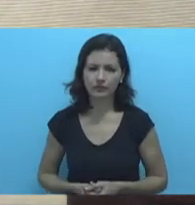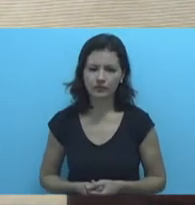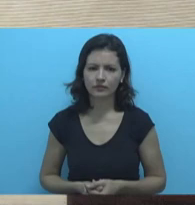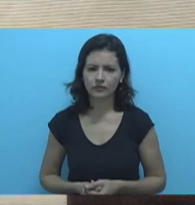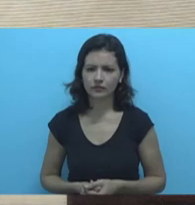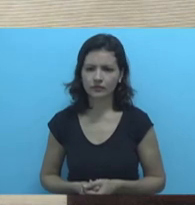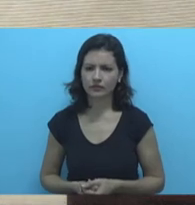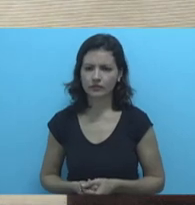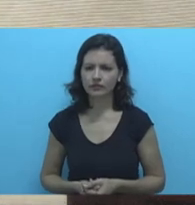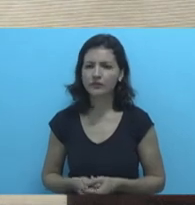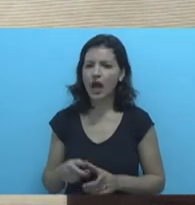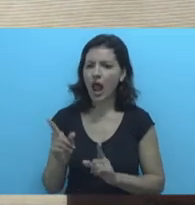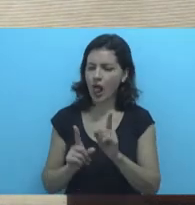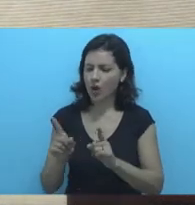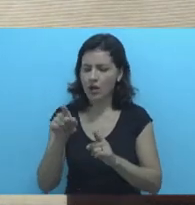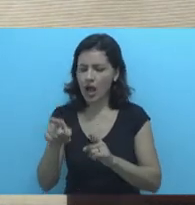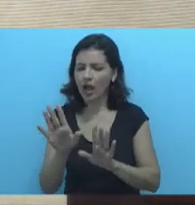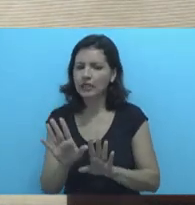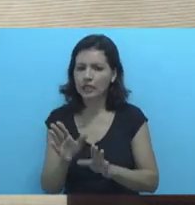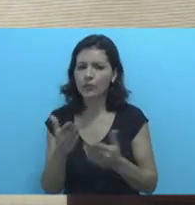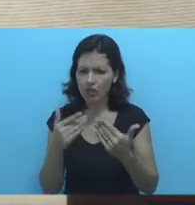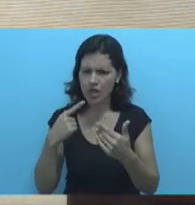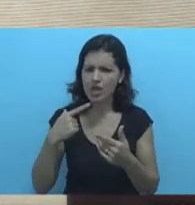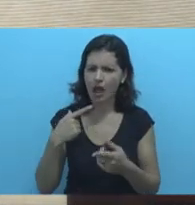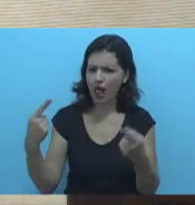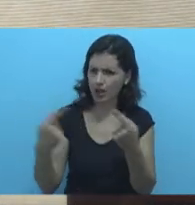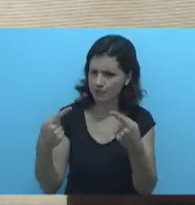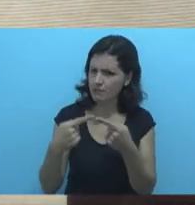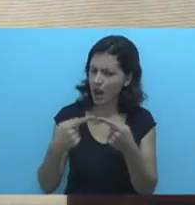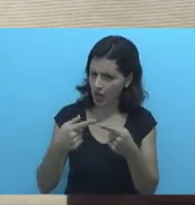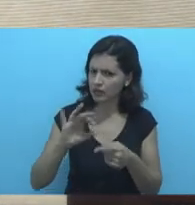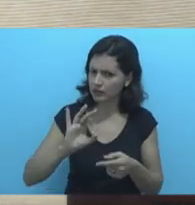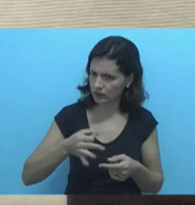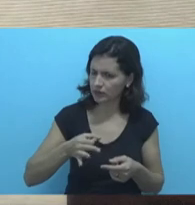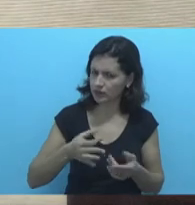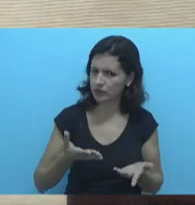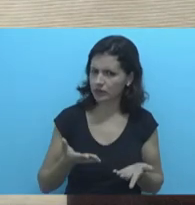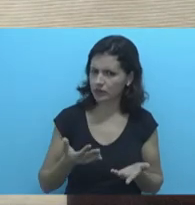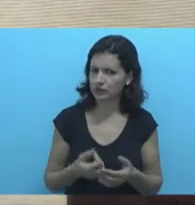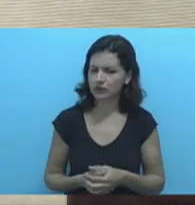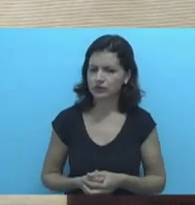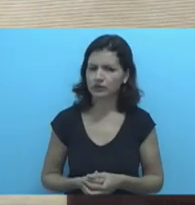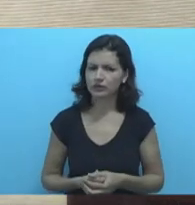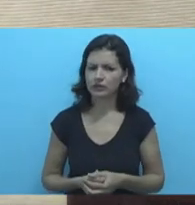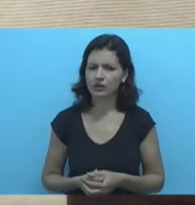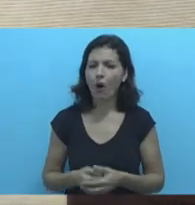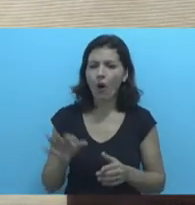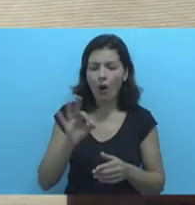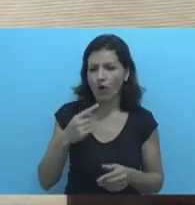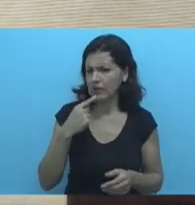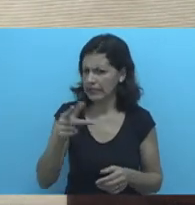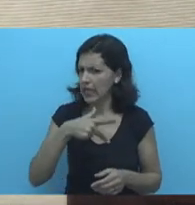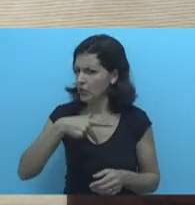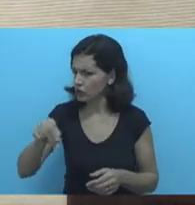tironeo, bueno, lo ponía en práctica. Y vaya si era complicado llevarle la contra, decirle que no.